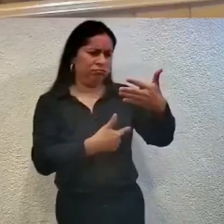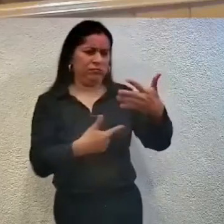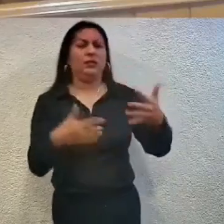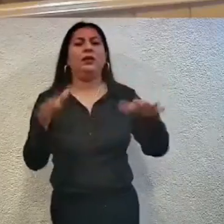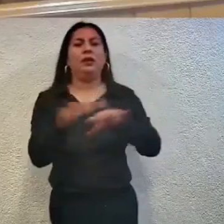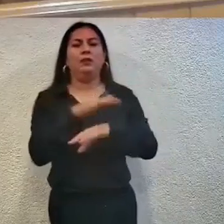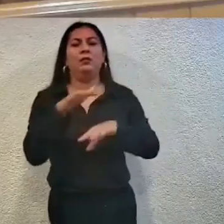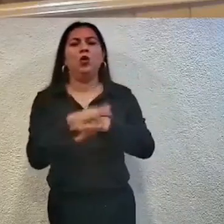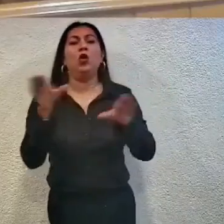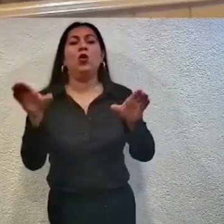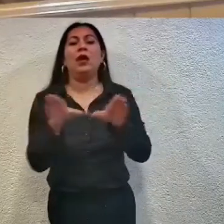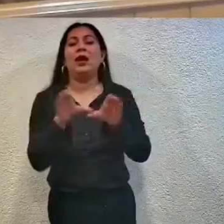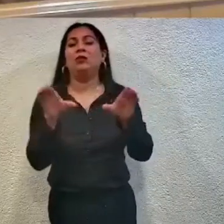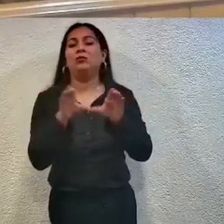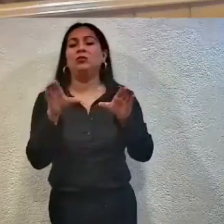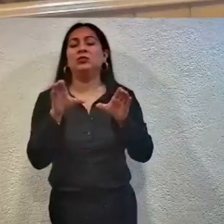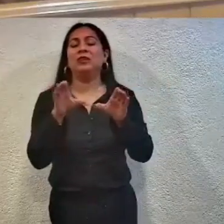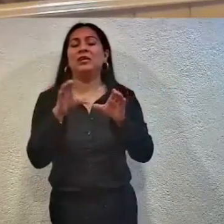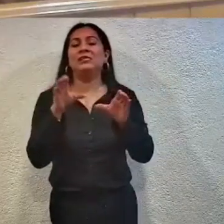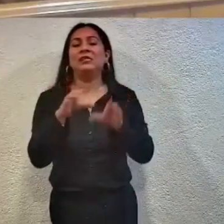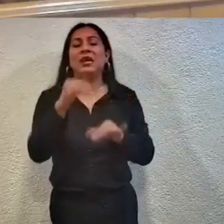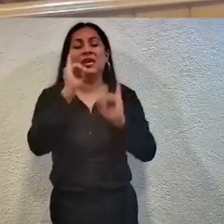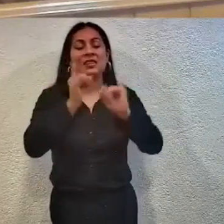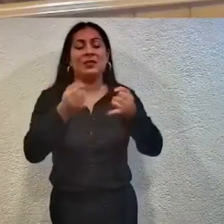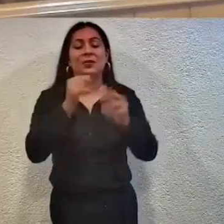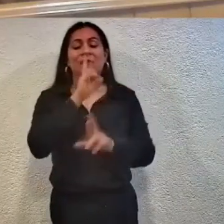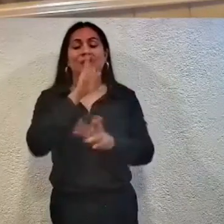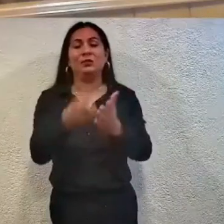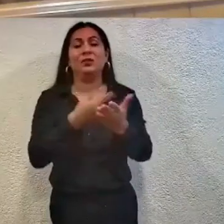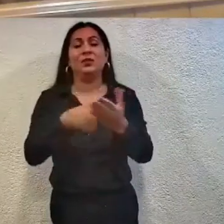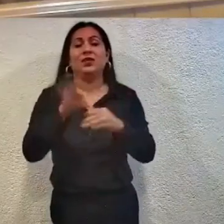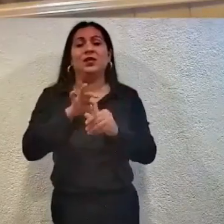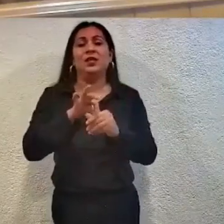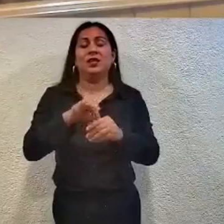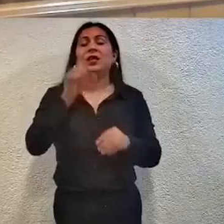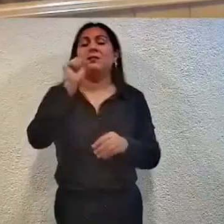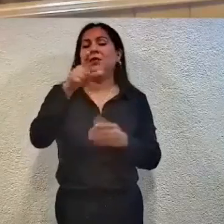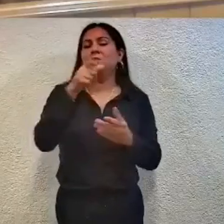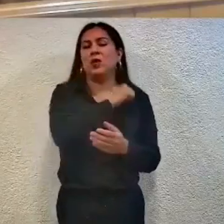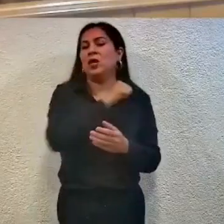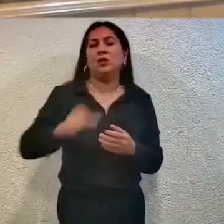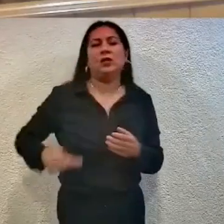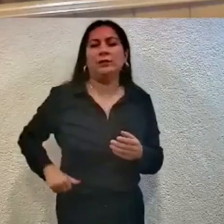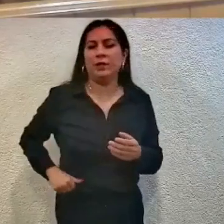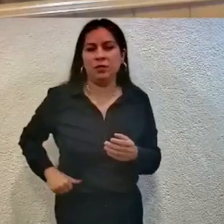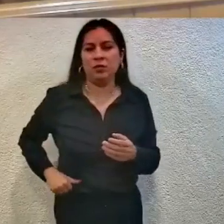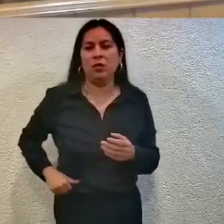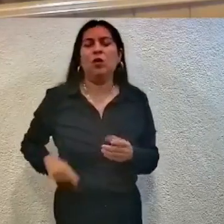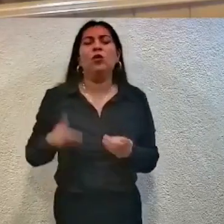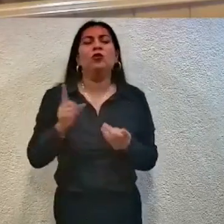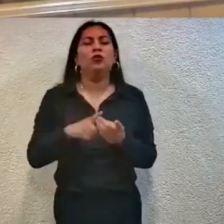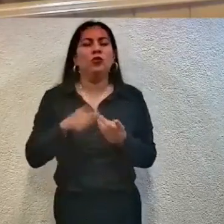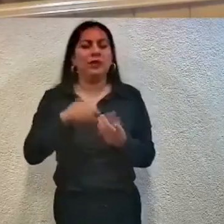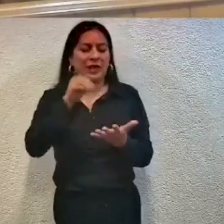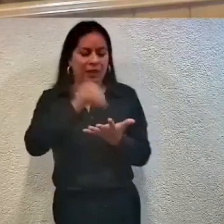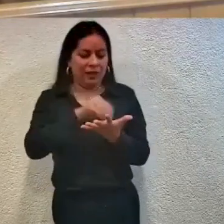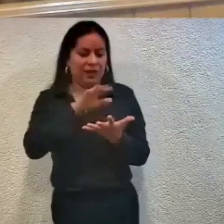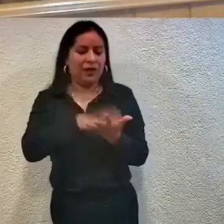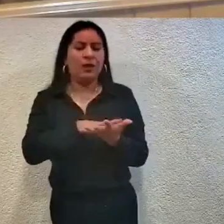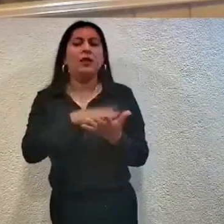personas en la lista nominal se subsanó con la constancia individual de resultados electorales, punto de recuento de la elección de